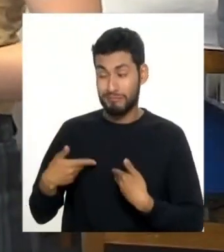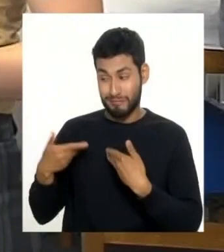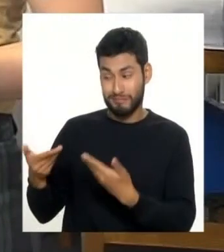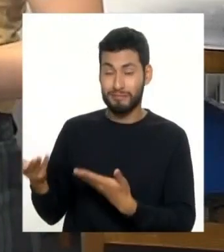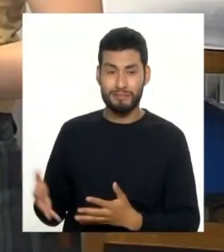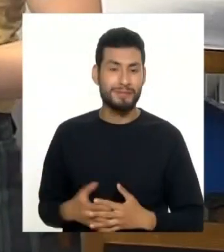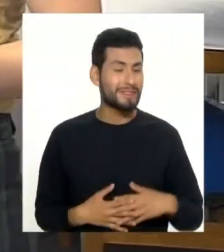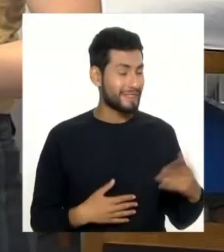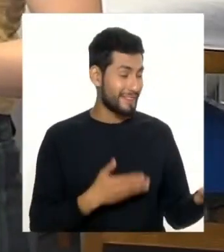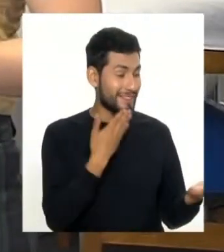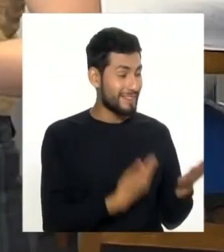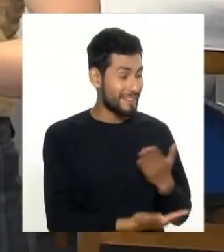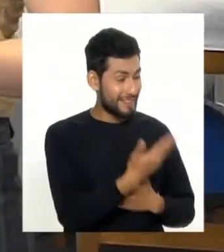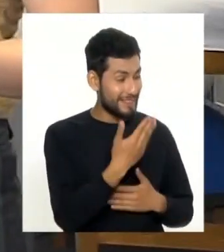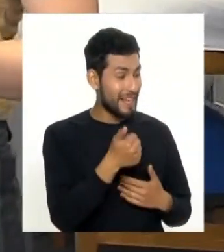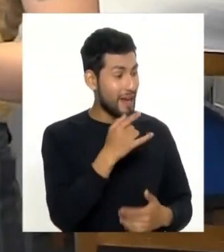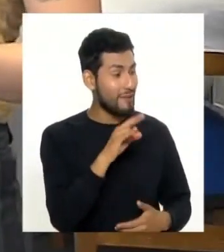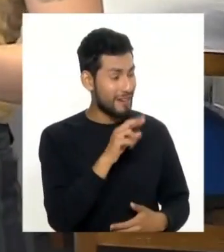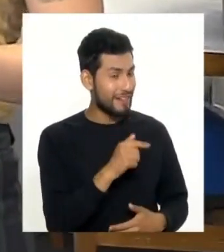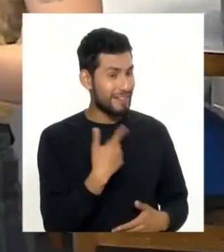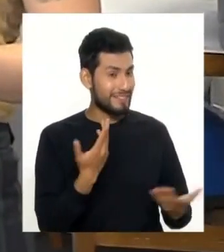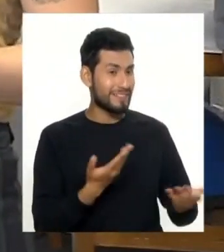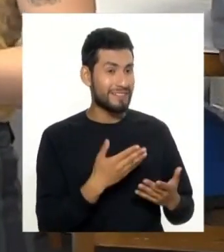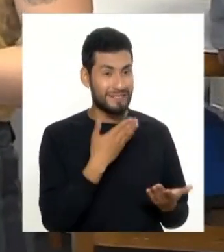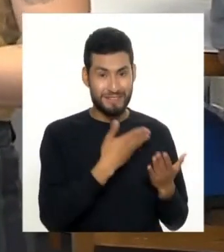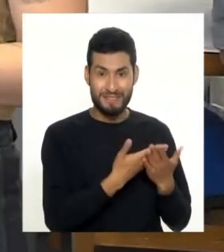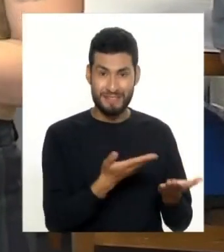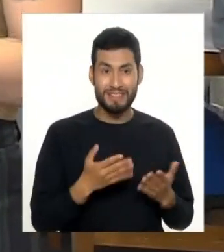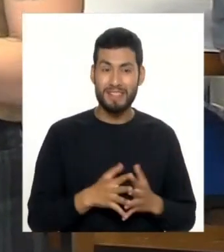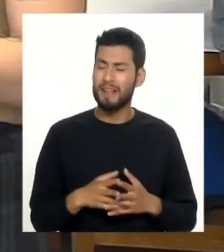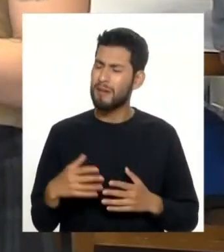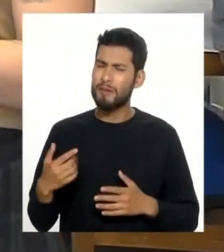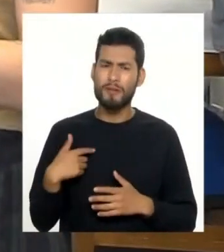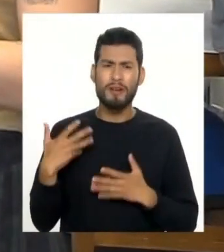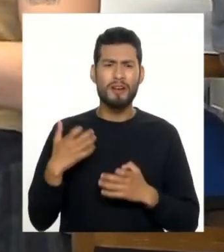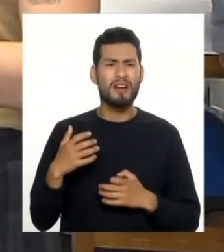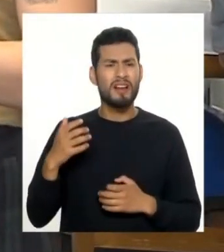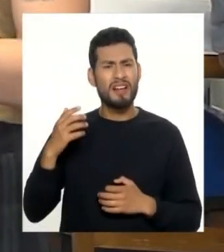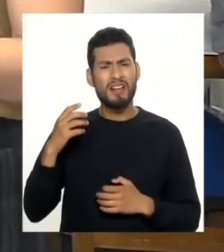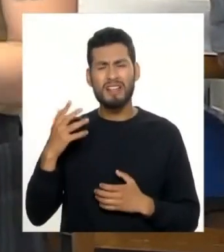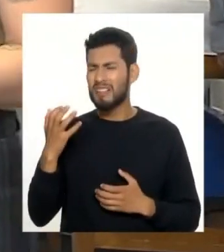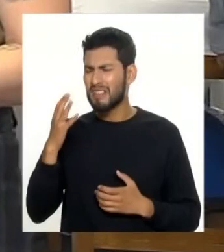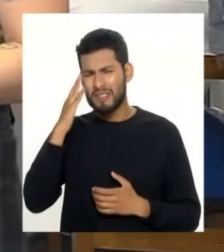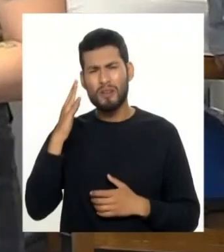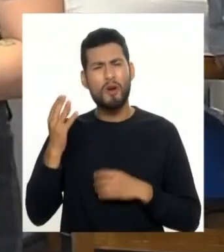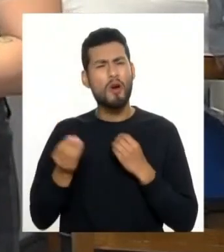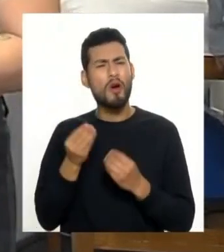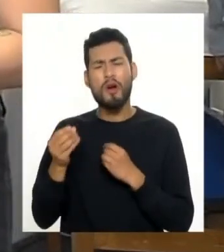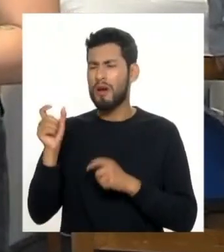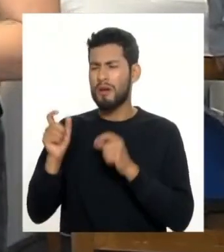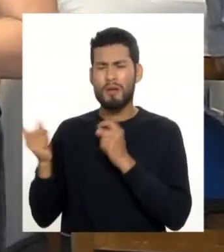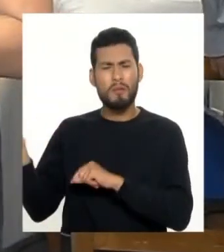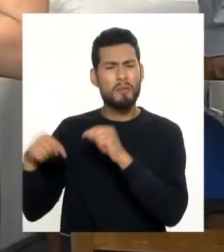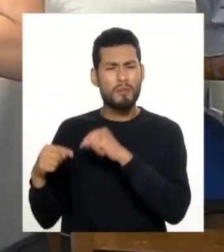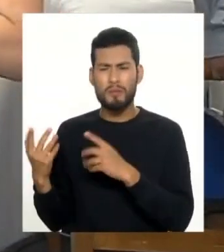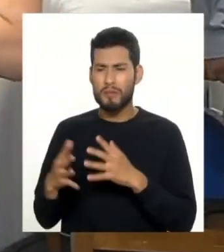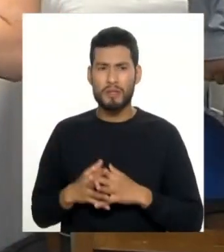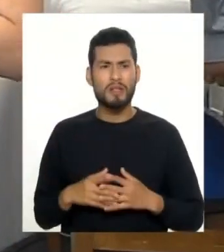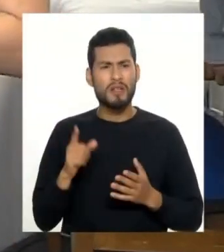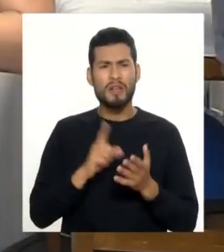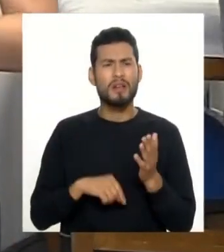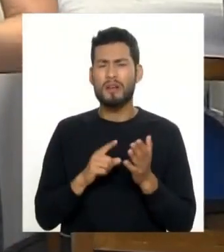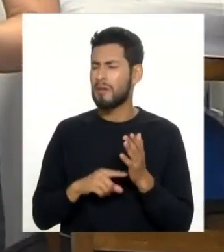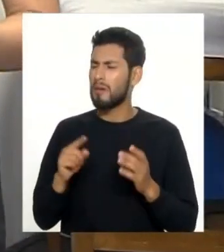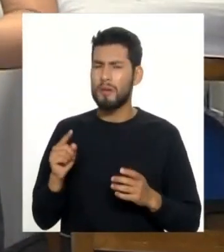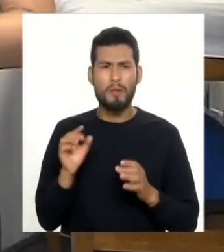recibirnos. ¿Qué tal? Buenos días, Aura. Estamos en Tera. Bien, yo quiero saber un poco ¿cómo llegan los pacientes? ¿Qué es lo primero